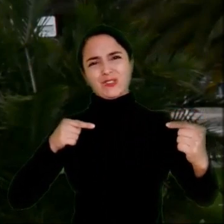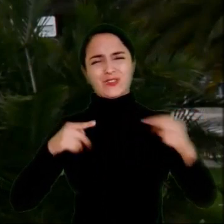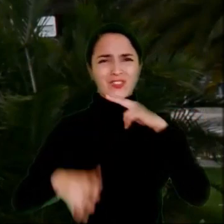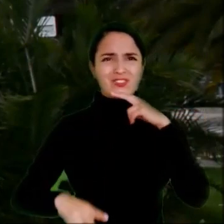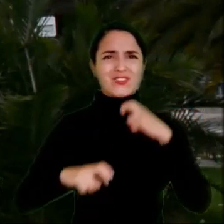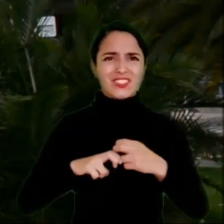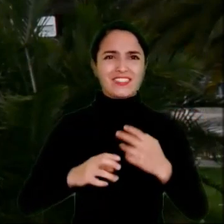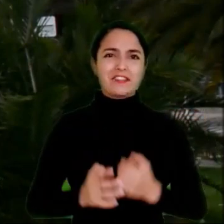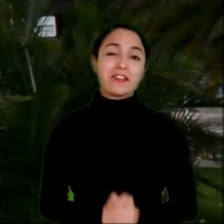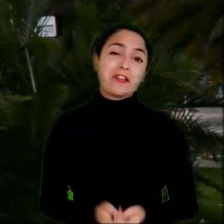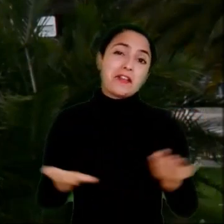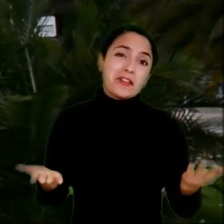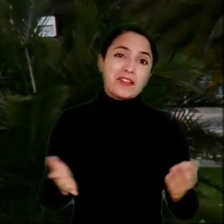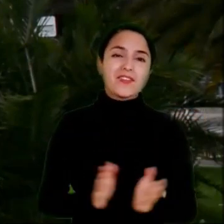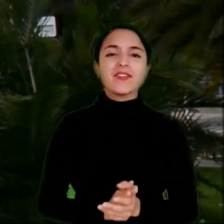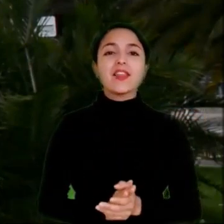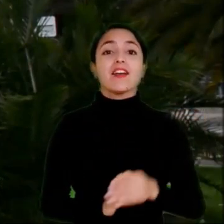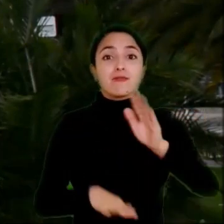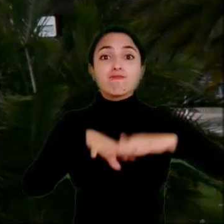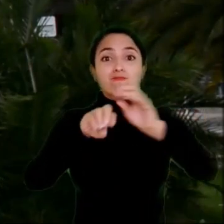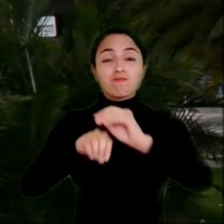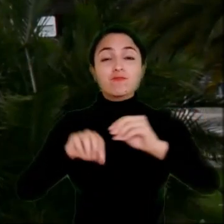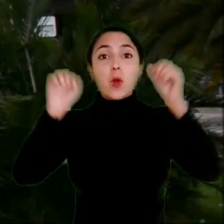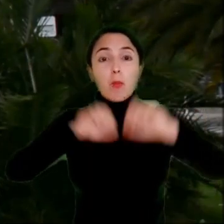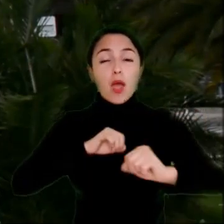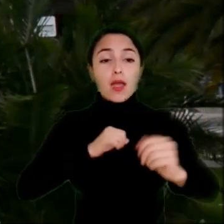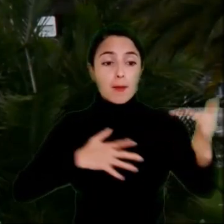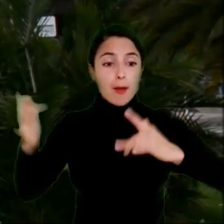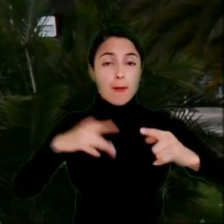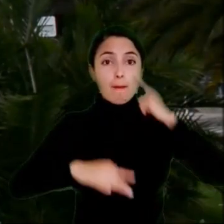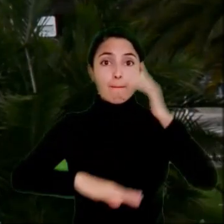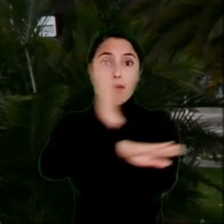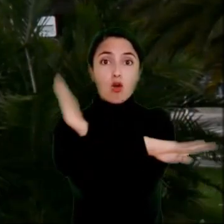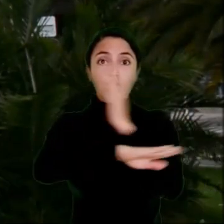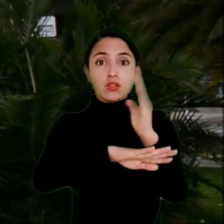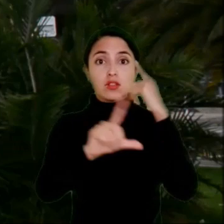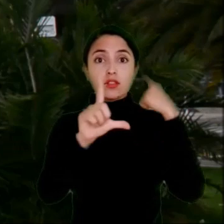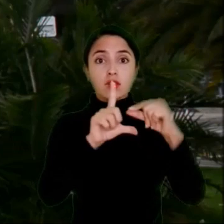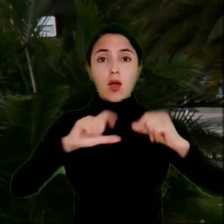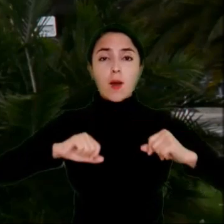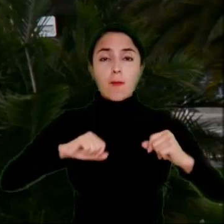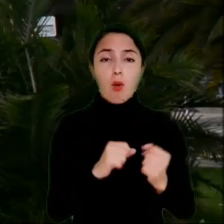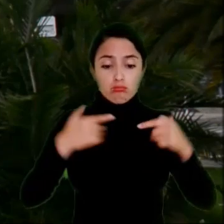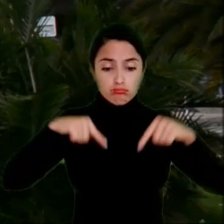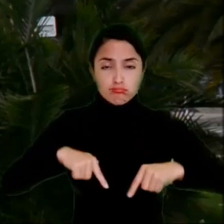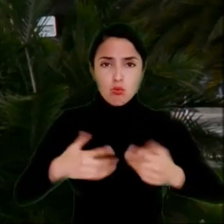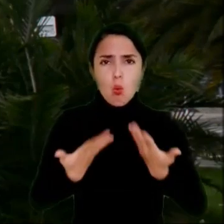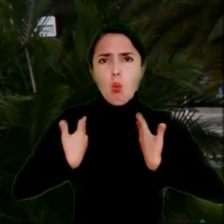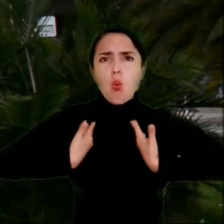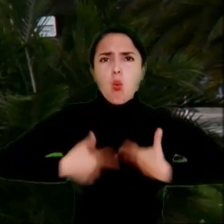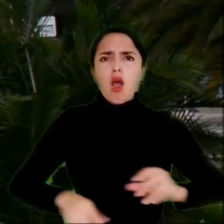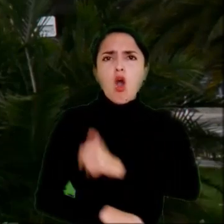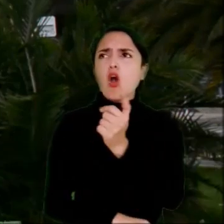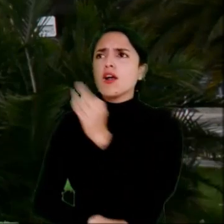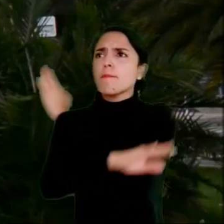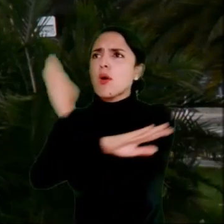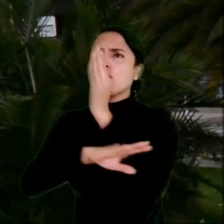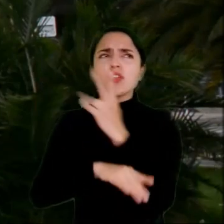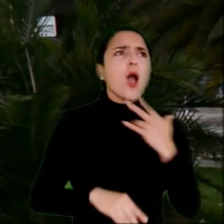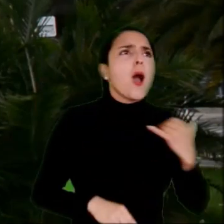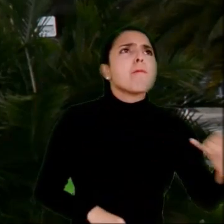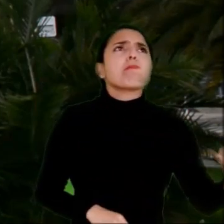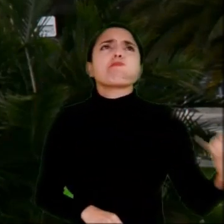Amigos, no olviden visitar la Biblioteca Digital de Bogotá o cualquiera de las bibliotecas de nuestra red